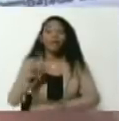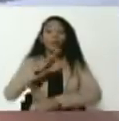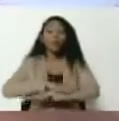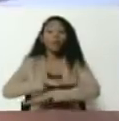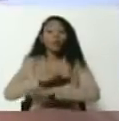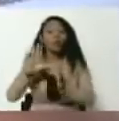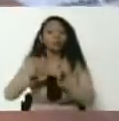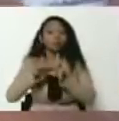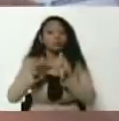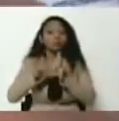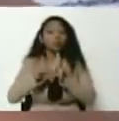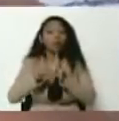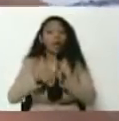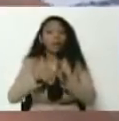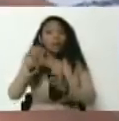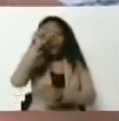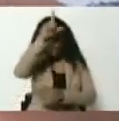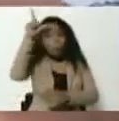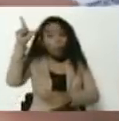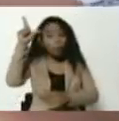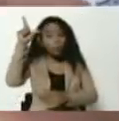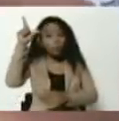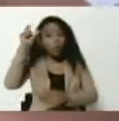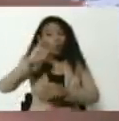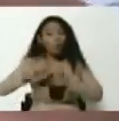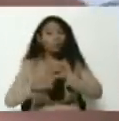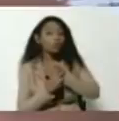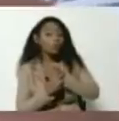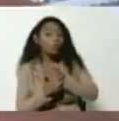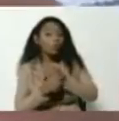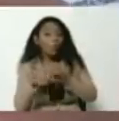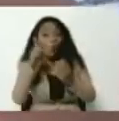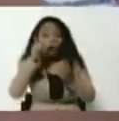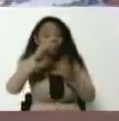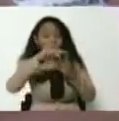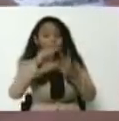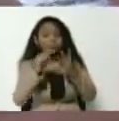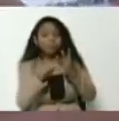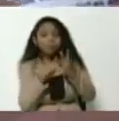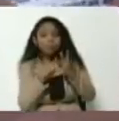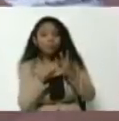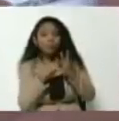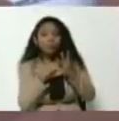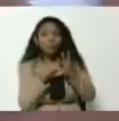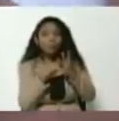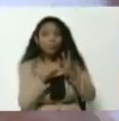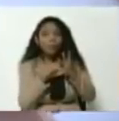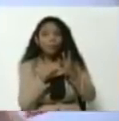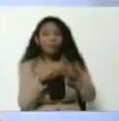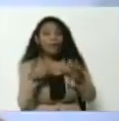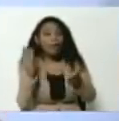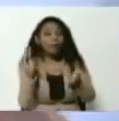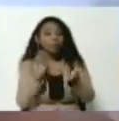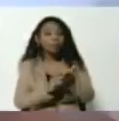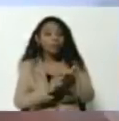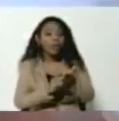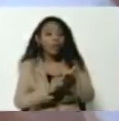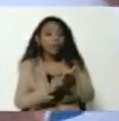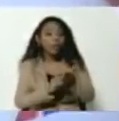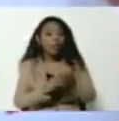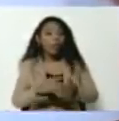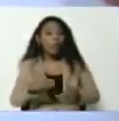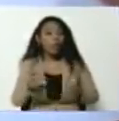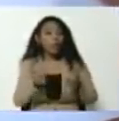robo de Leopoldo López, Juan Guaidó y Carlos Vecchio, un señor llamado Javier Troconi, que lo pusieron comisionado de